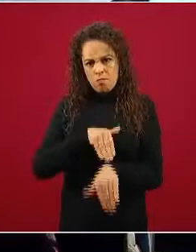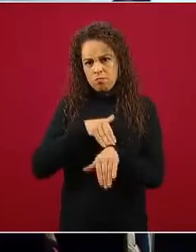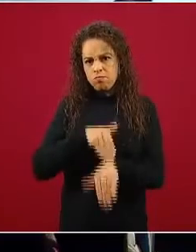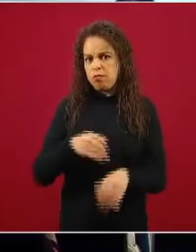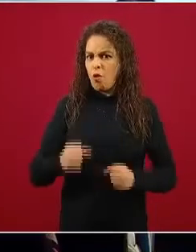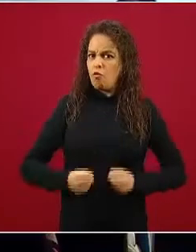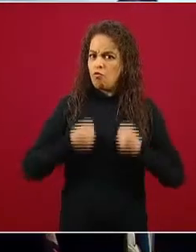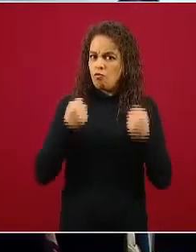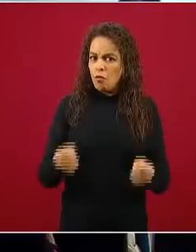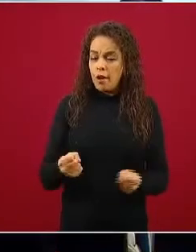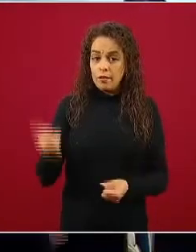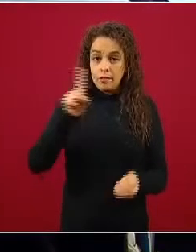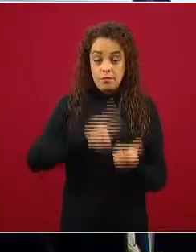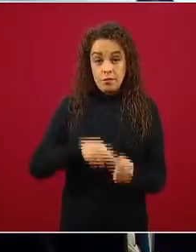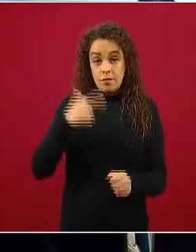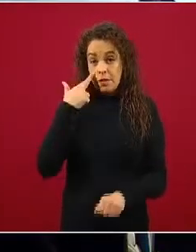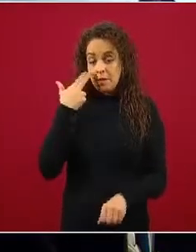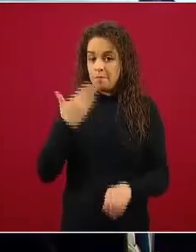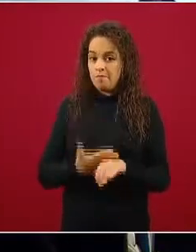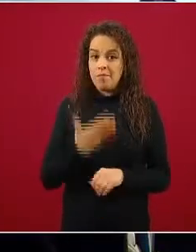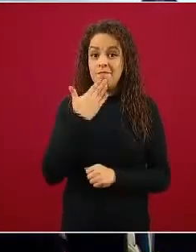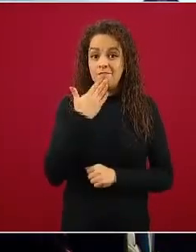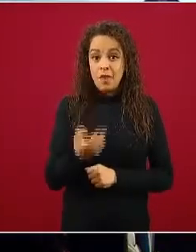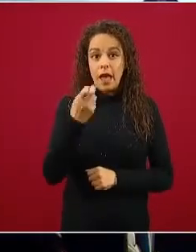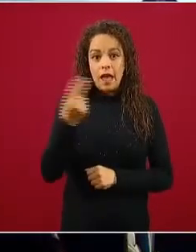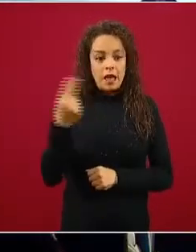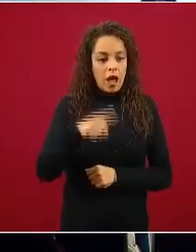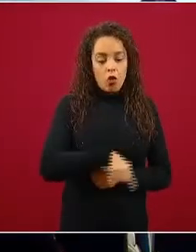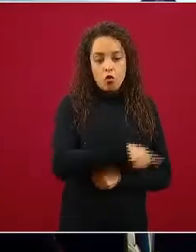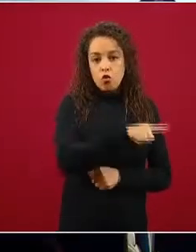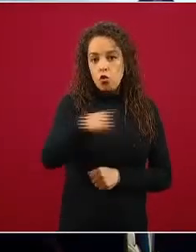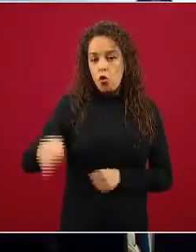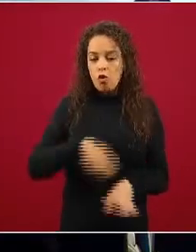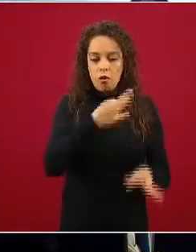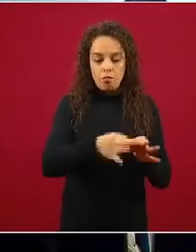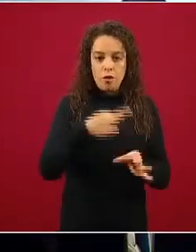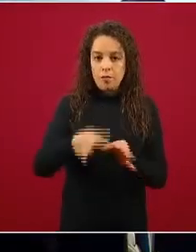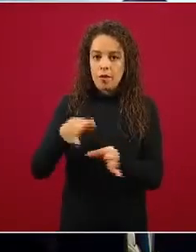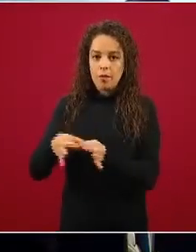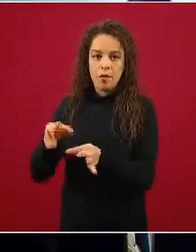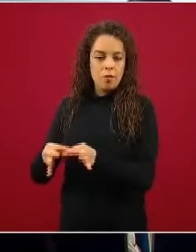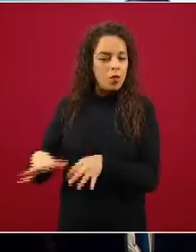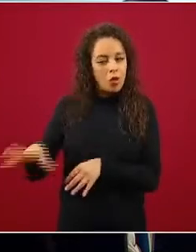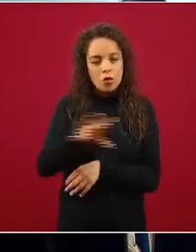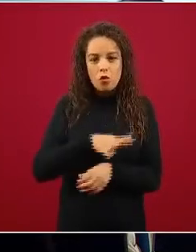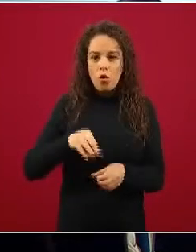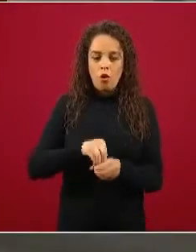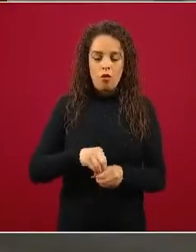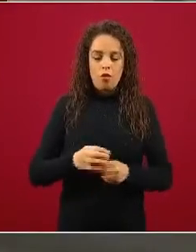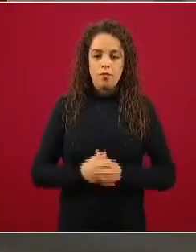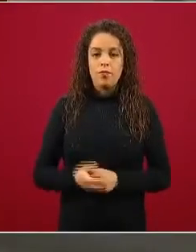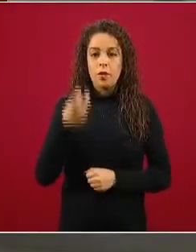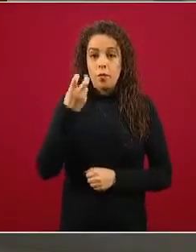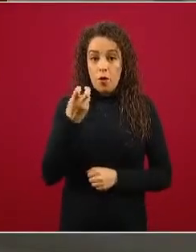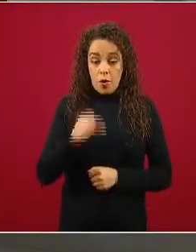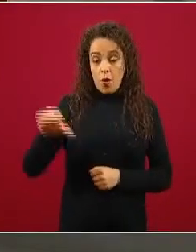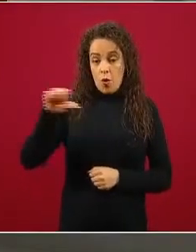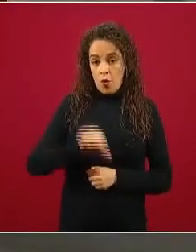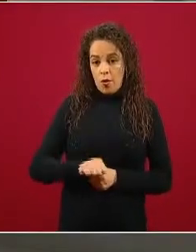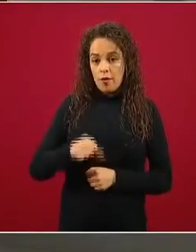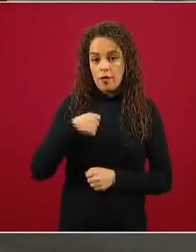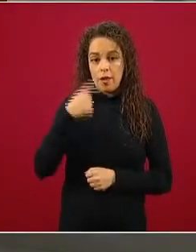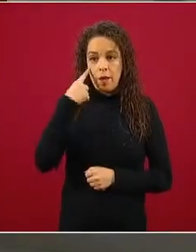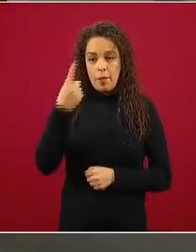mucha responsabilidad. Así deben de ser todos, absolutamente todos. Por eso trajimos hoy algunos ejemplos que pueden ver aquí,